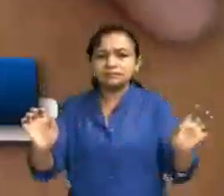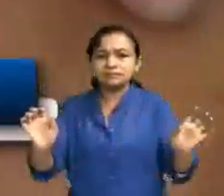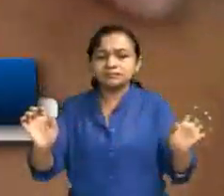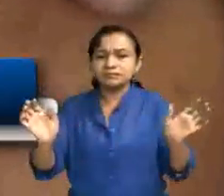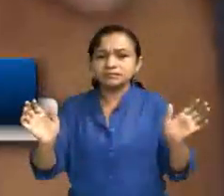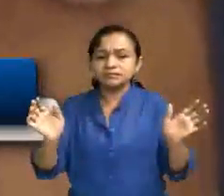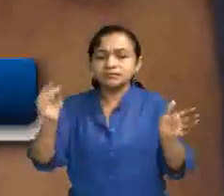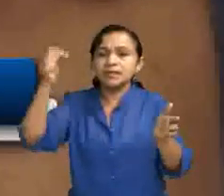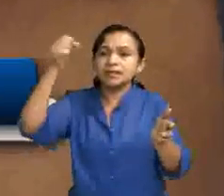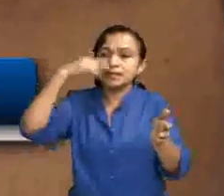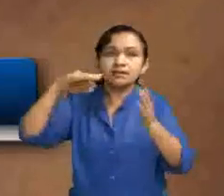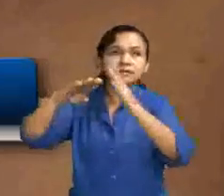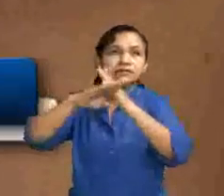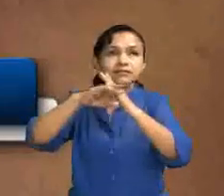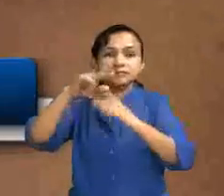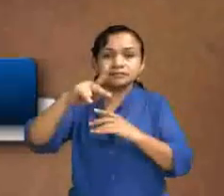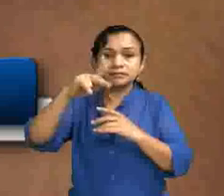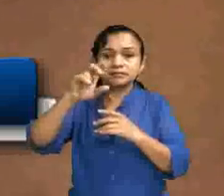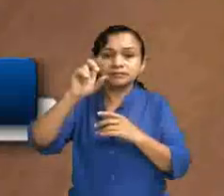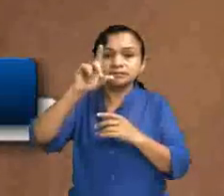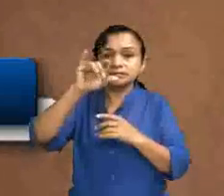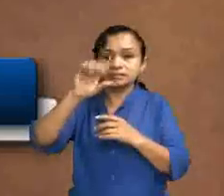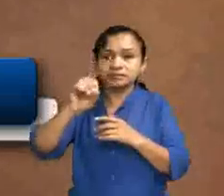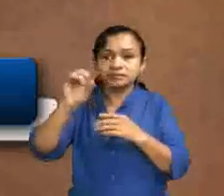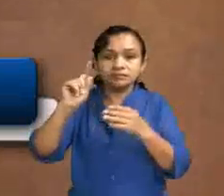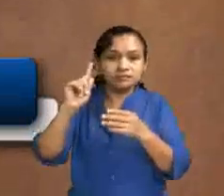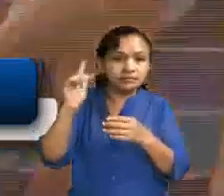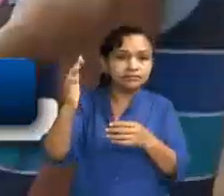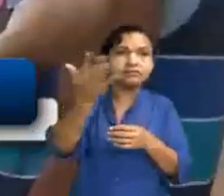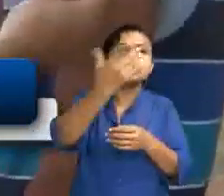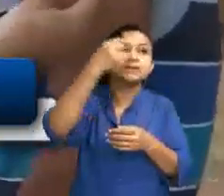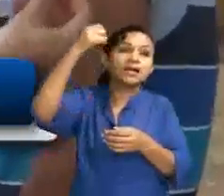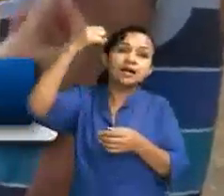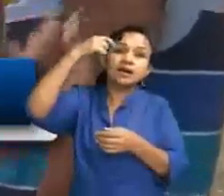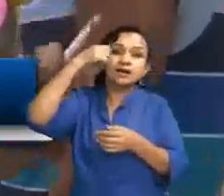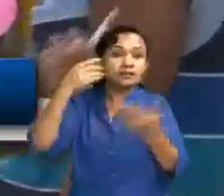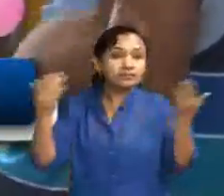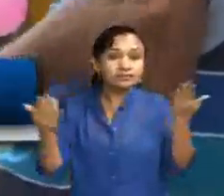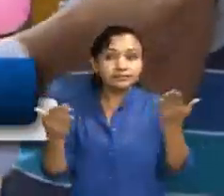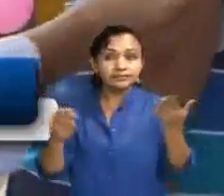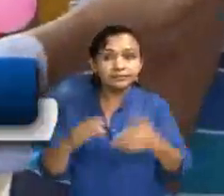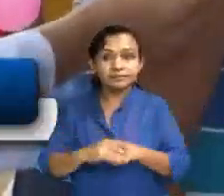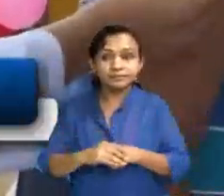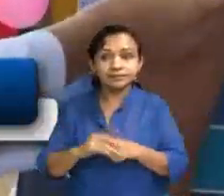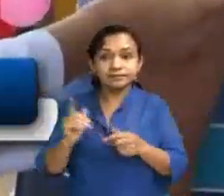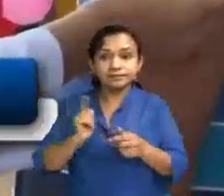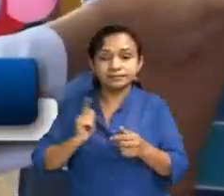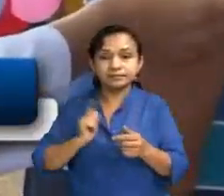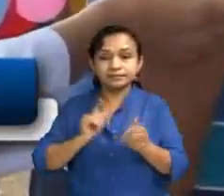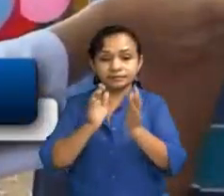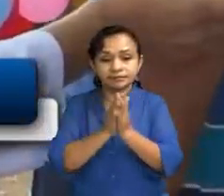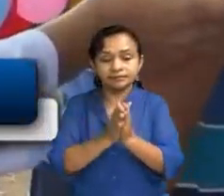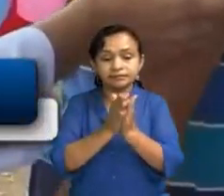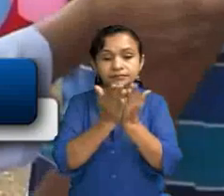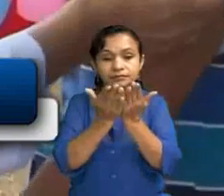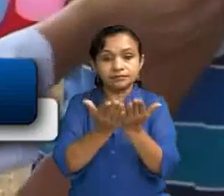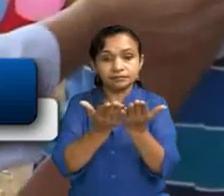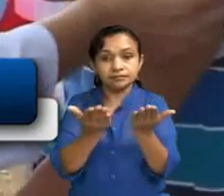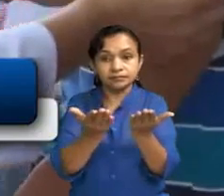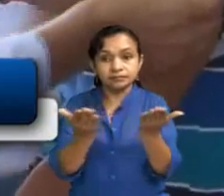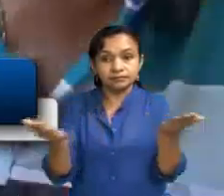de la vacuna contra la polio, sino de todas las vacunas. Sí, correcto. Nosotros tenemos unos libros de registro en los